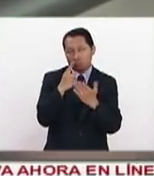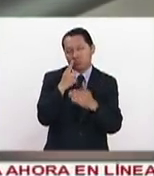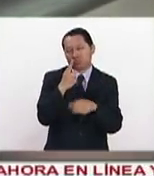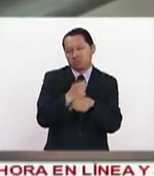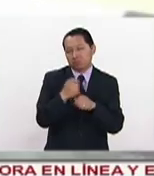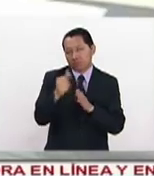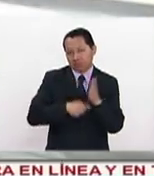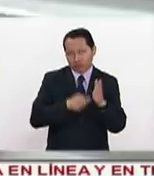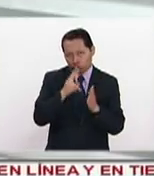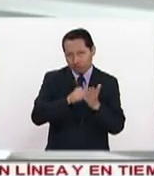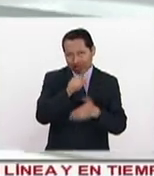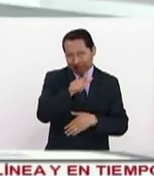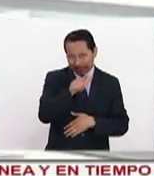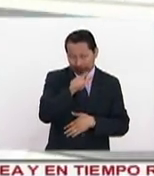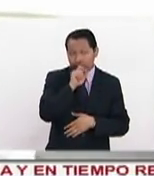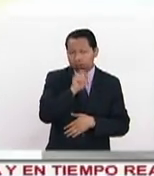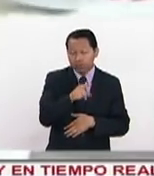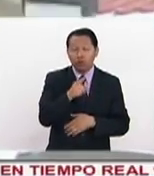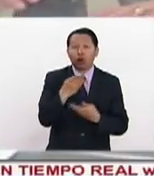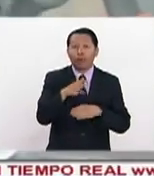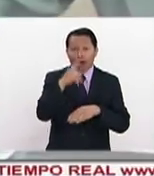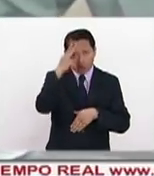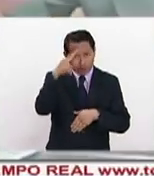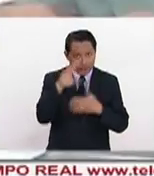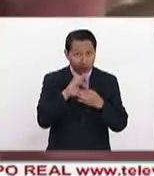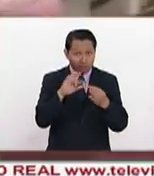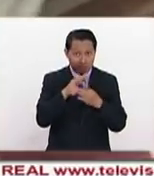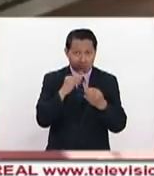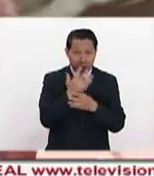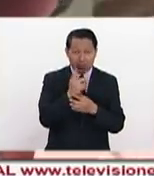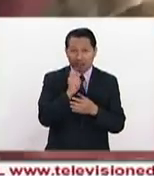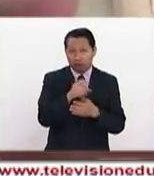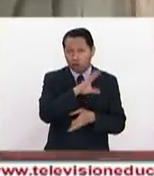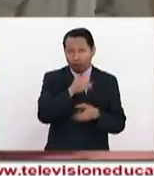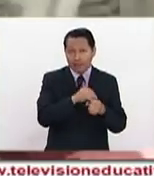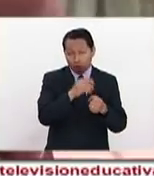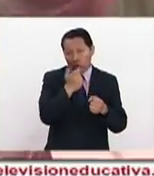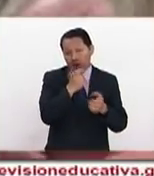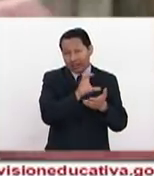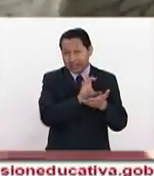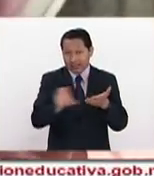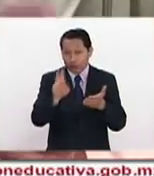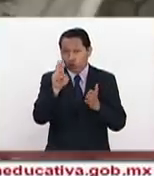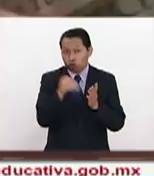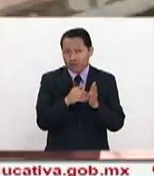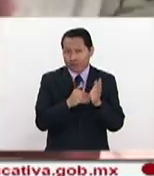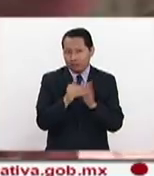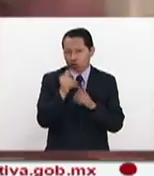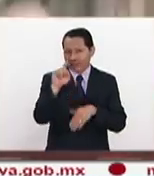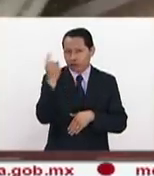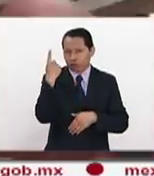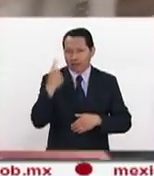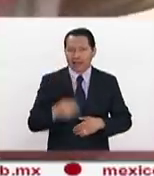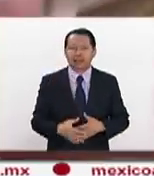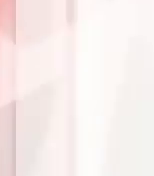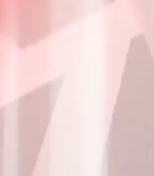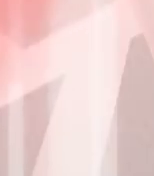del 2017. El Banco de México informó que el monto total de remesas superó los 2.000 millones de